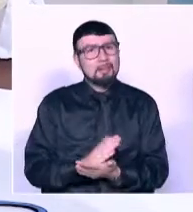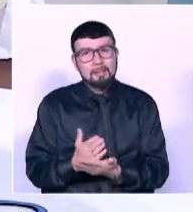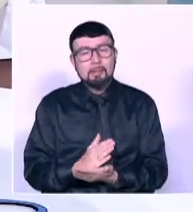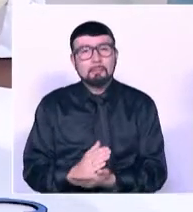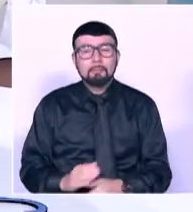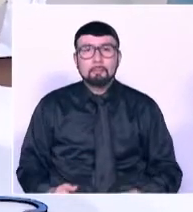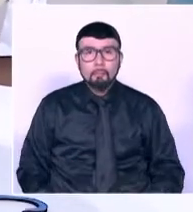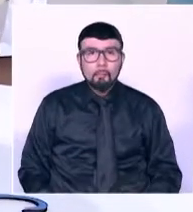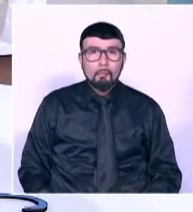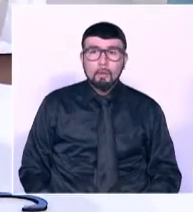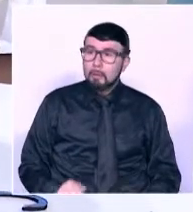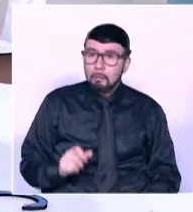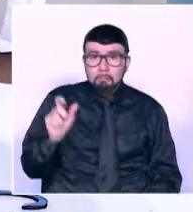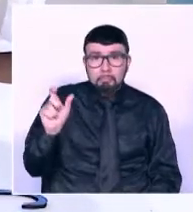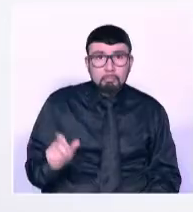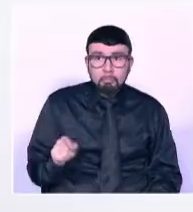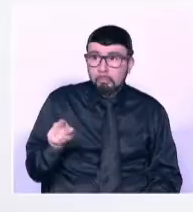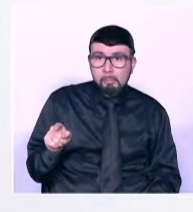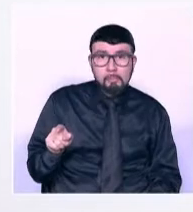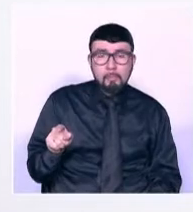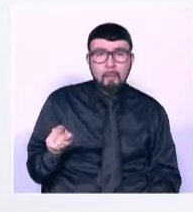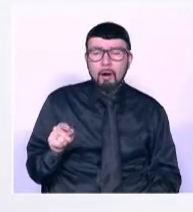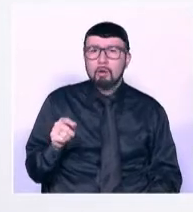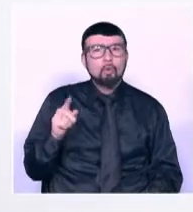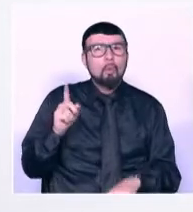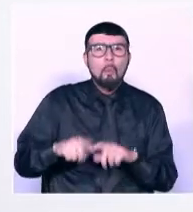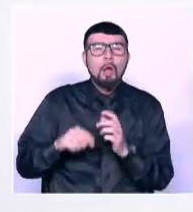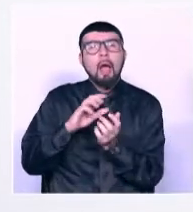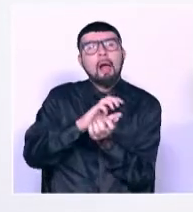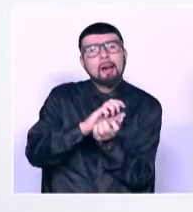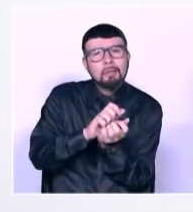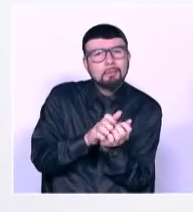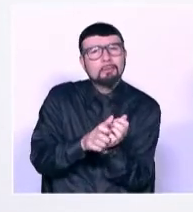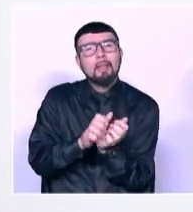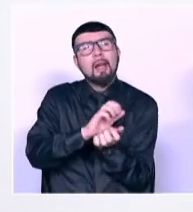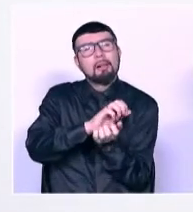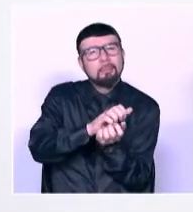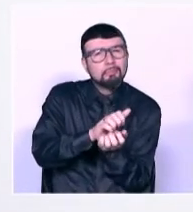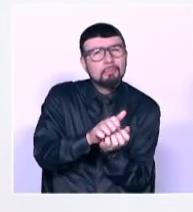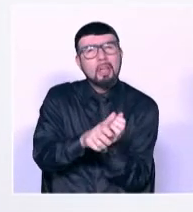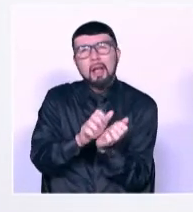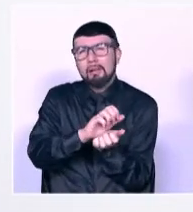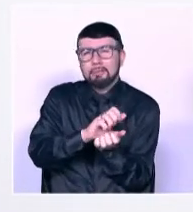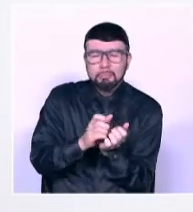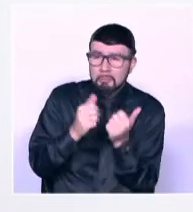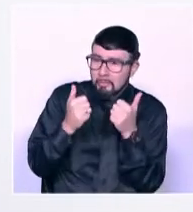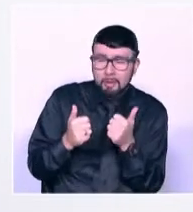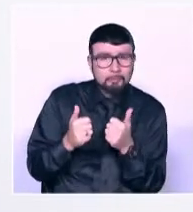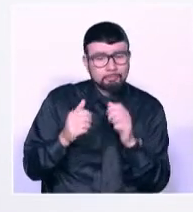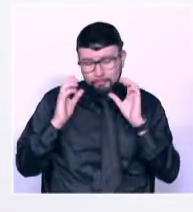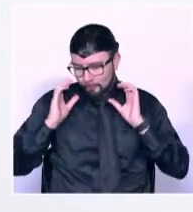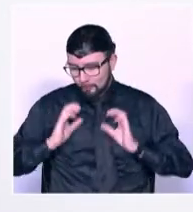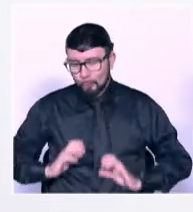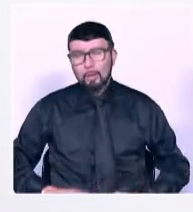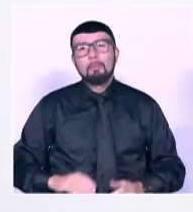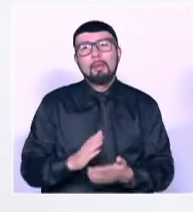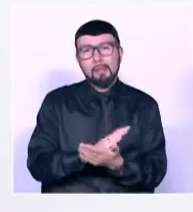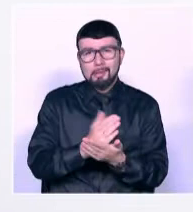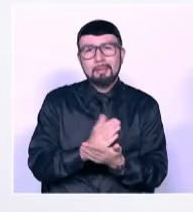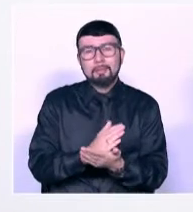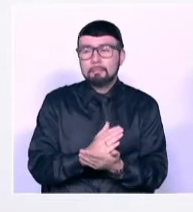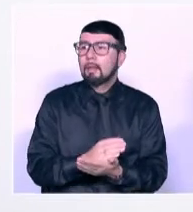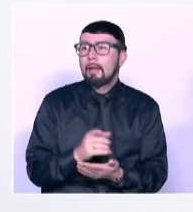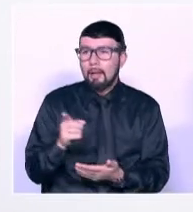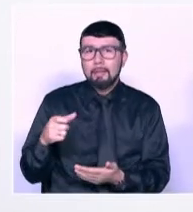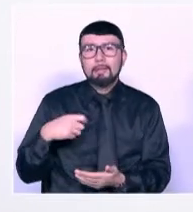él no puede realizar la masticación bilateral, las funciones se ven afectadas y por eso tiene